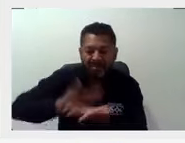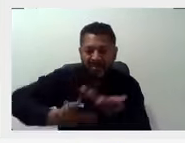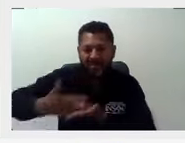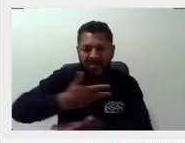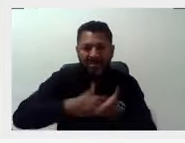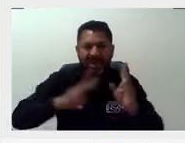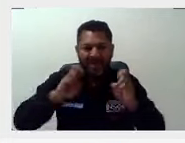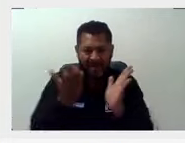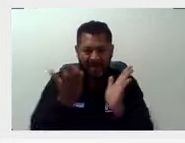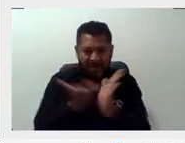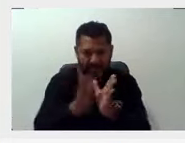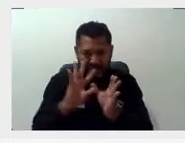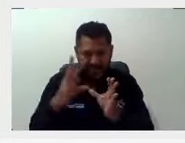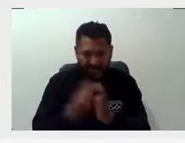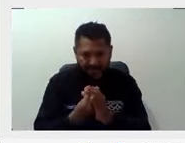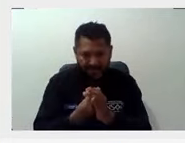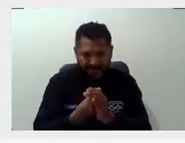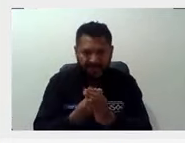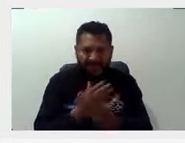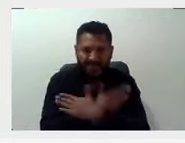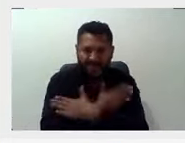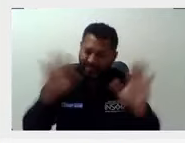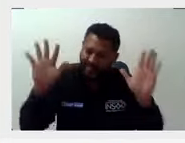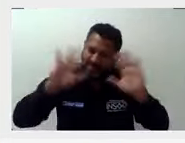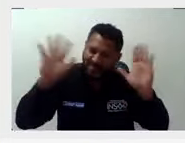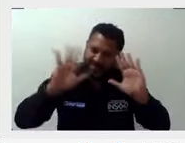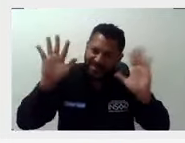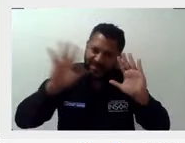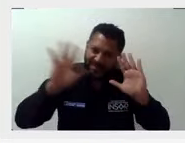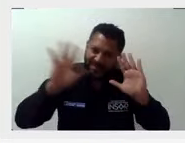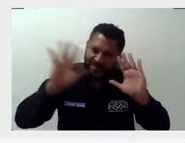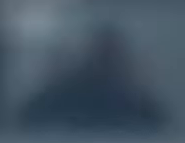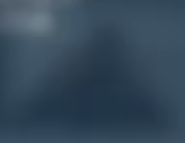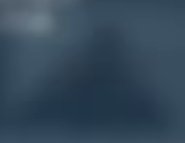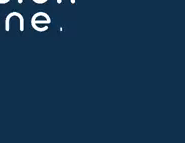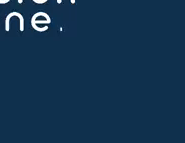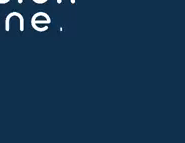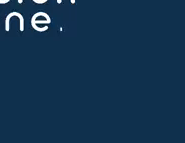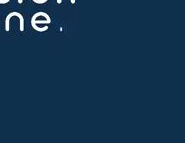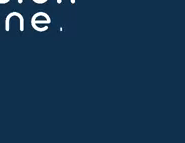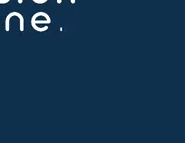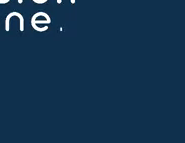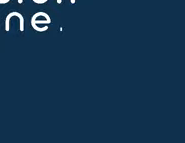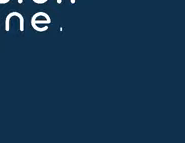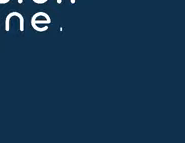educación inclusiva. Un abrazo y hasta una próxima ocasión. Gracias. Gracias.